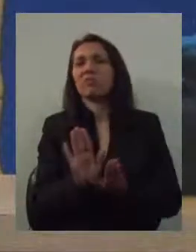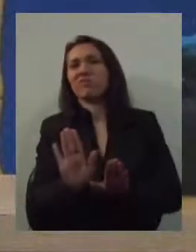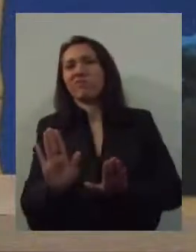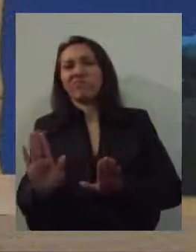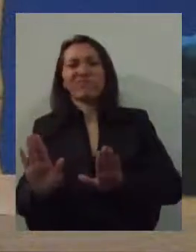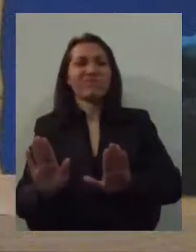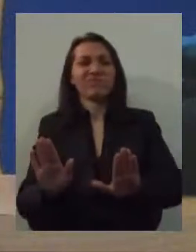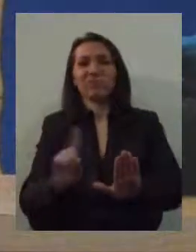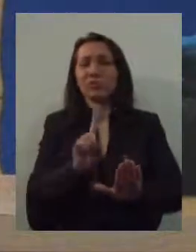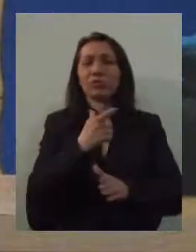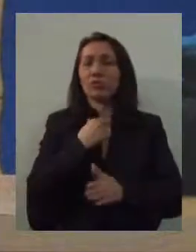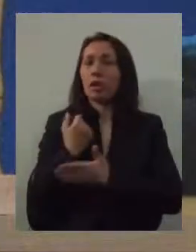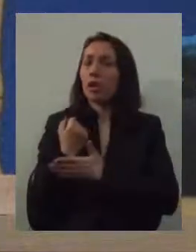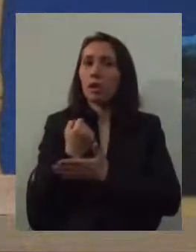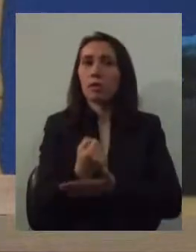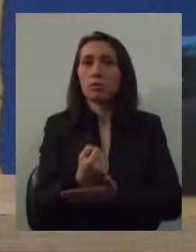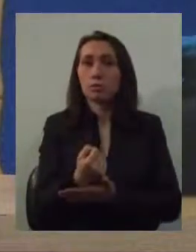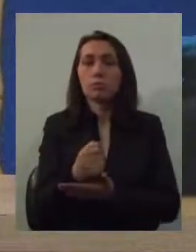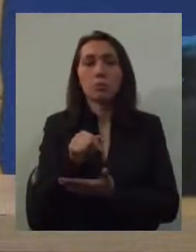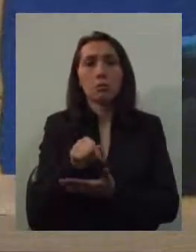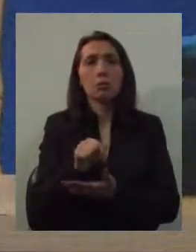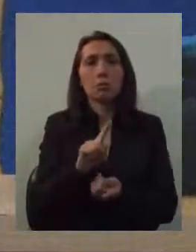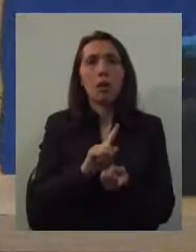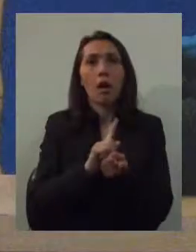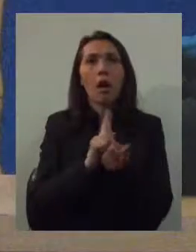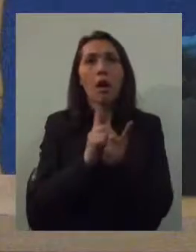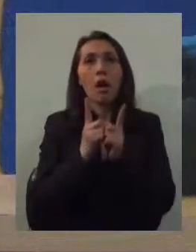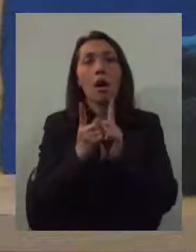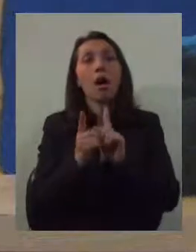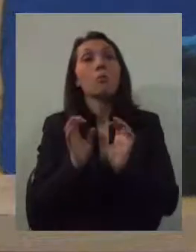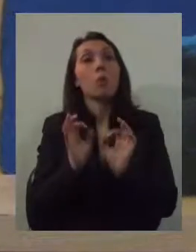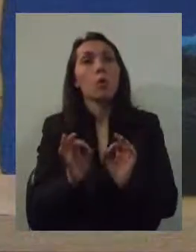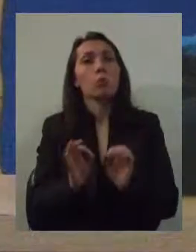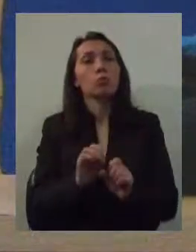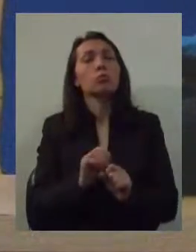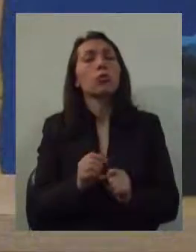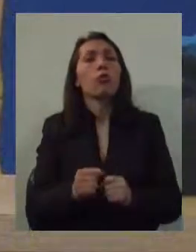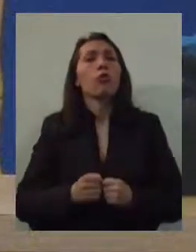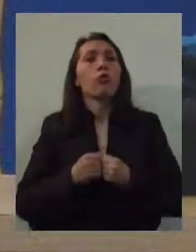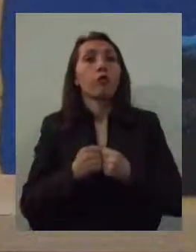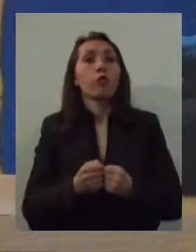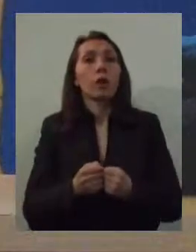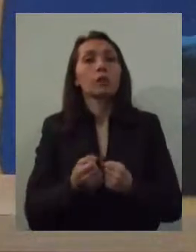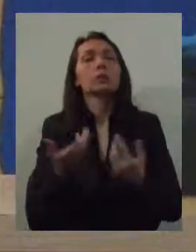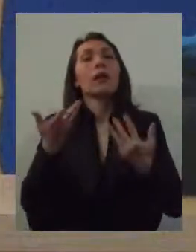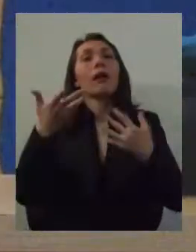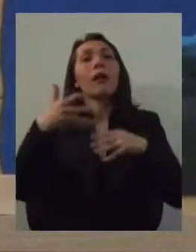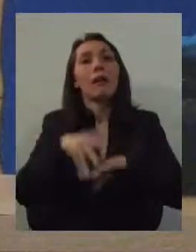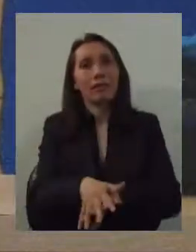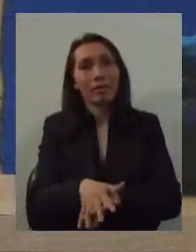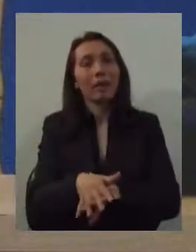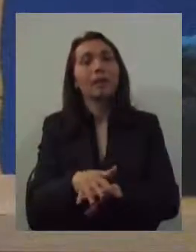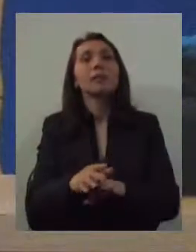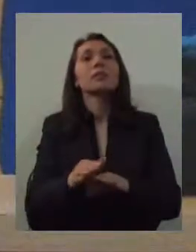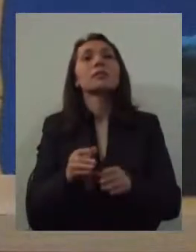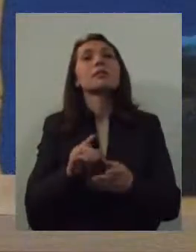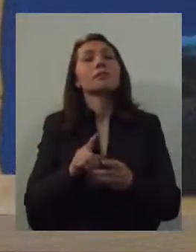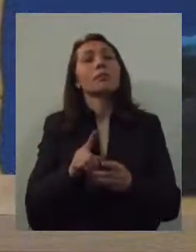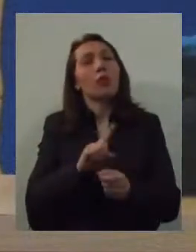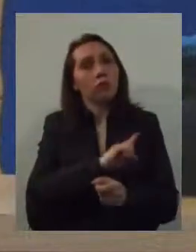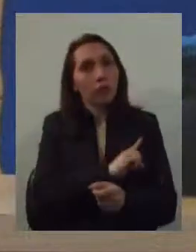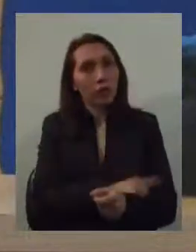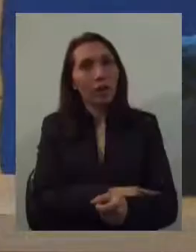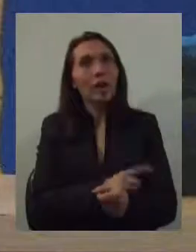reacio, diríamos, a cooperar, esto está cambiando precisamente a fuerza de la integración, a fuerza de la